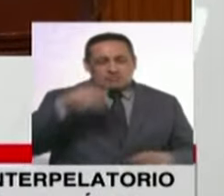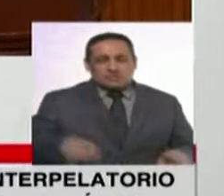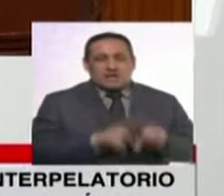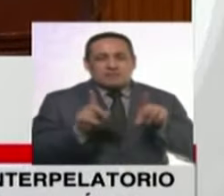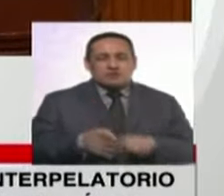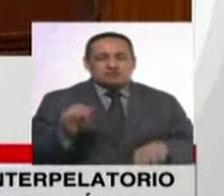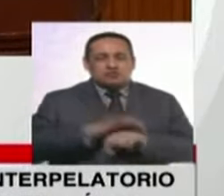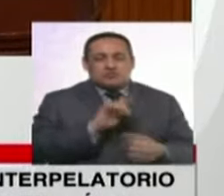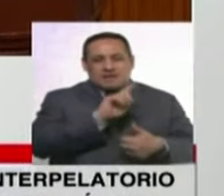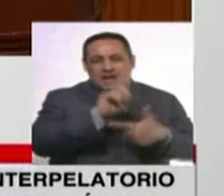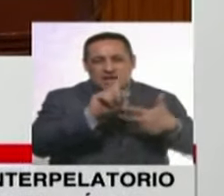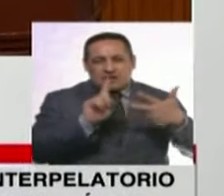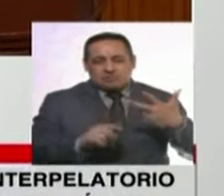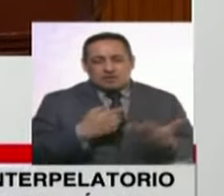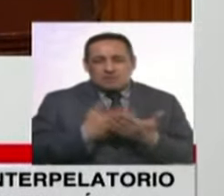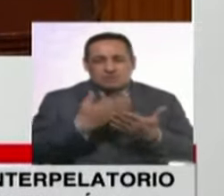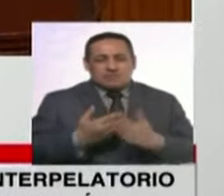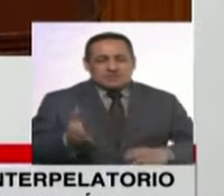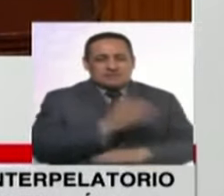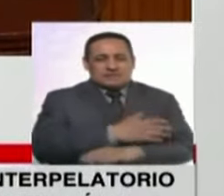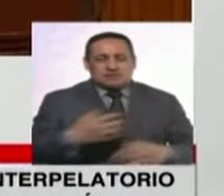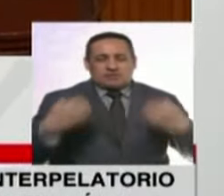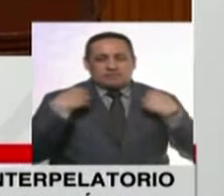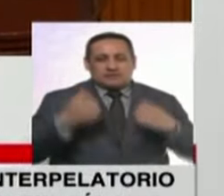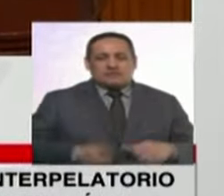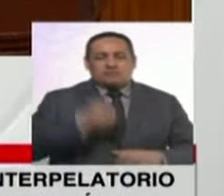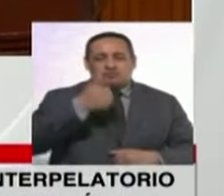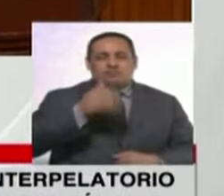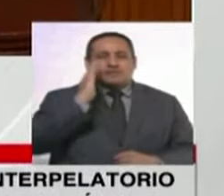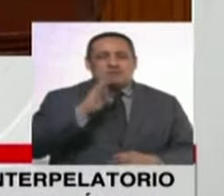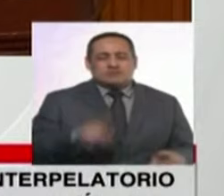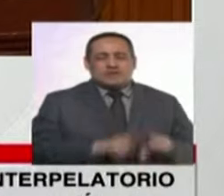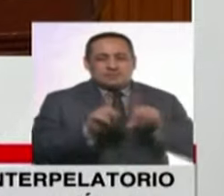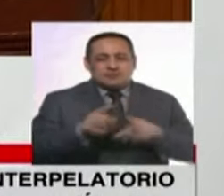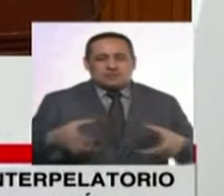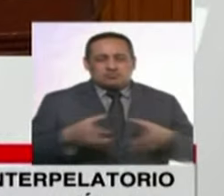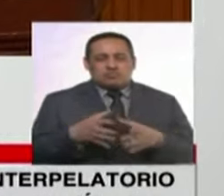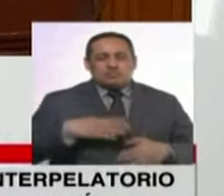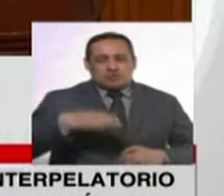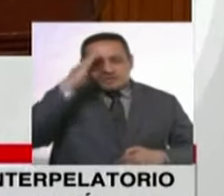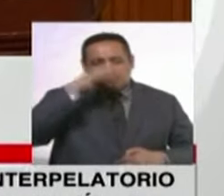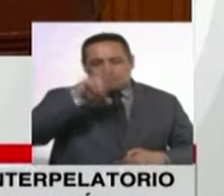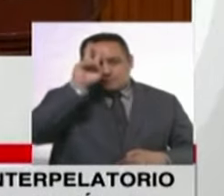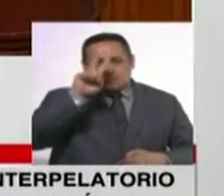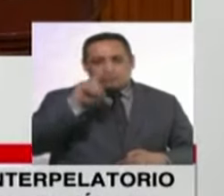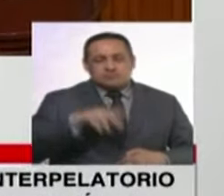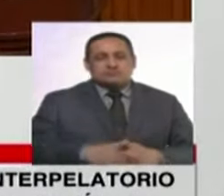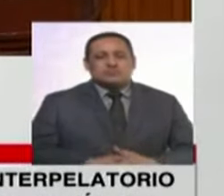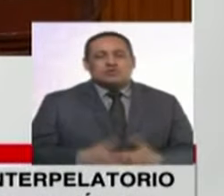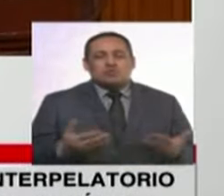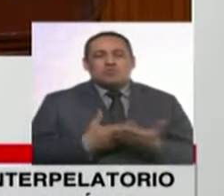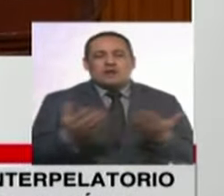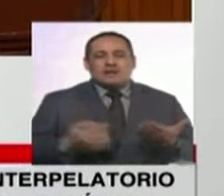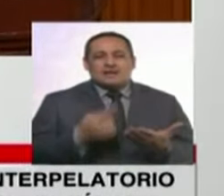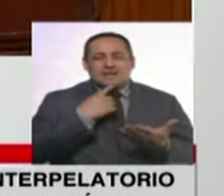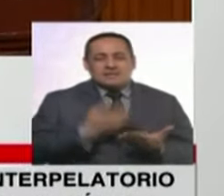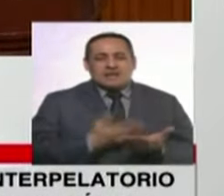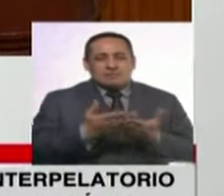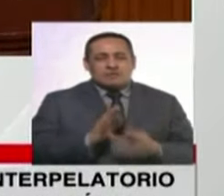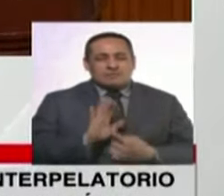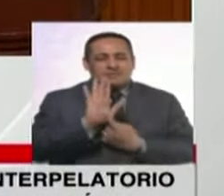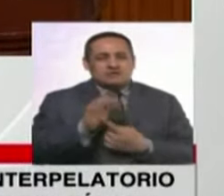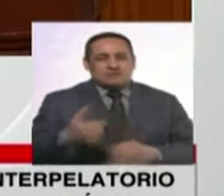sobre cada uno de los antecedentes de los oficiales designados en el alto mando de la Policía Nacional del Perú Cuál fue la apreciación